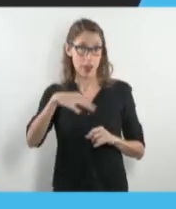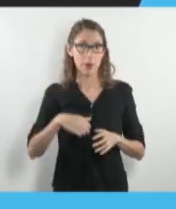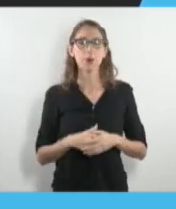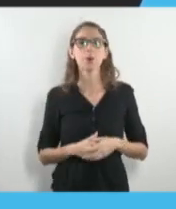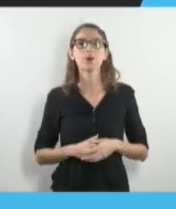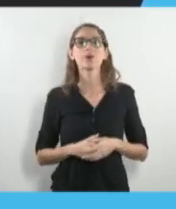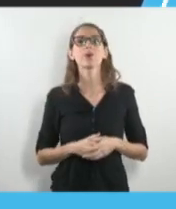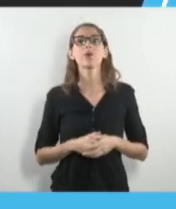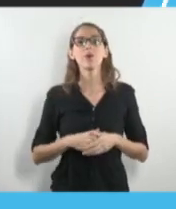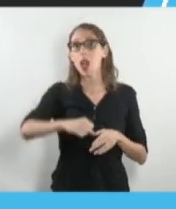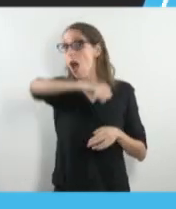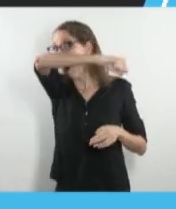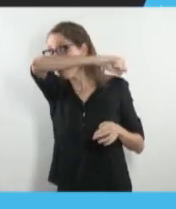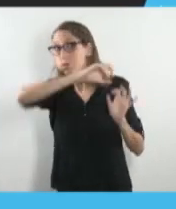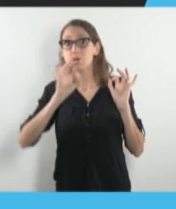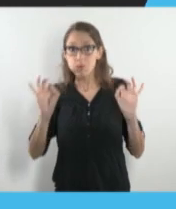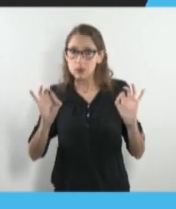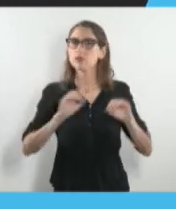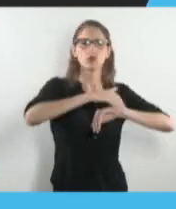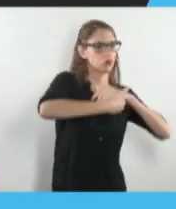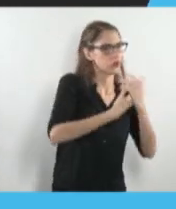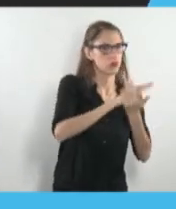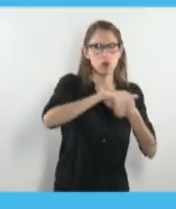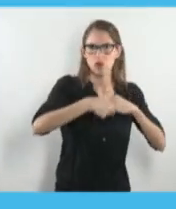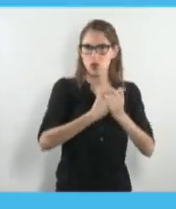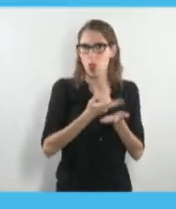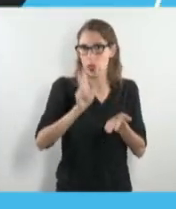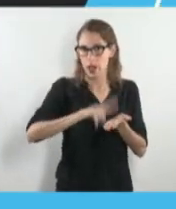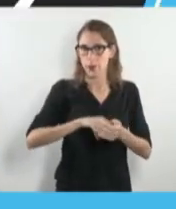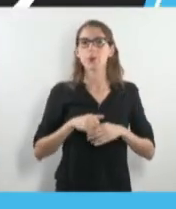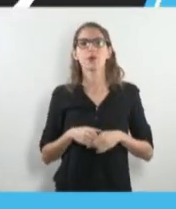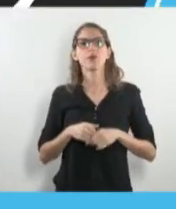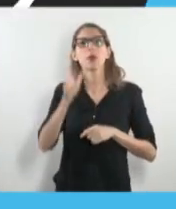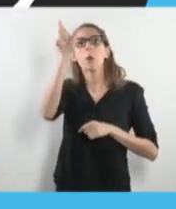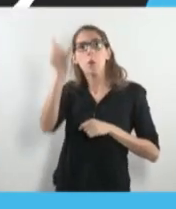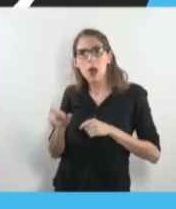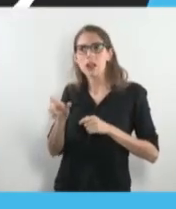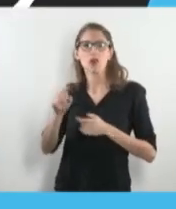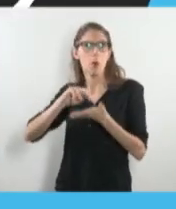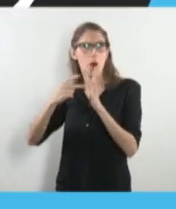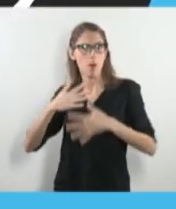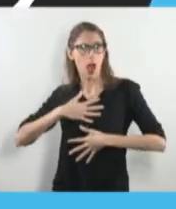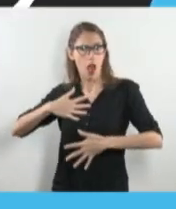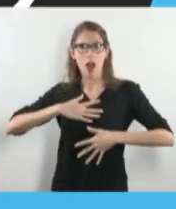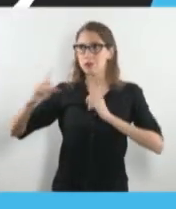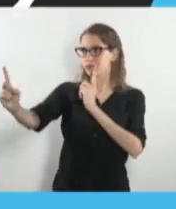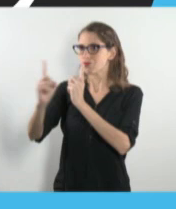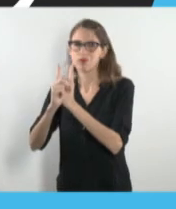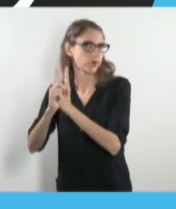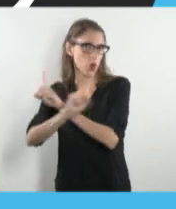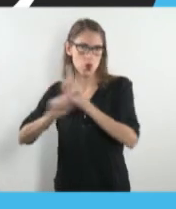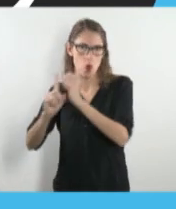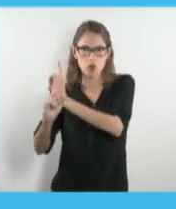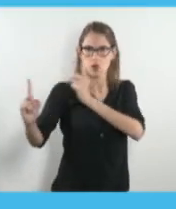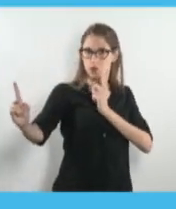codo. Inmediatamente después, lavarse las manos. Evitar el contacto directo con personas que tengan enfermedades